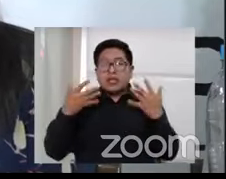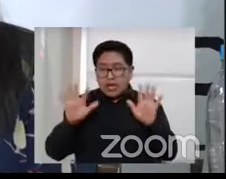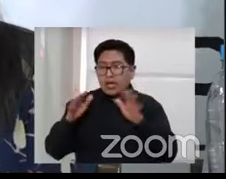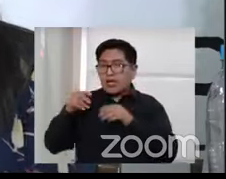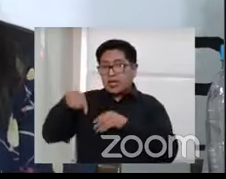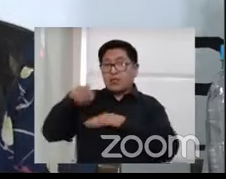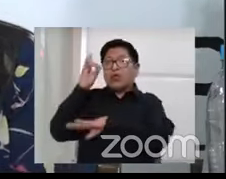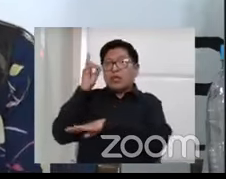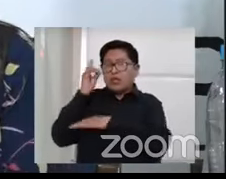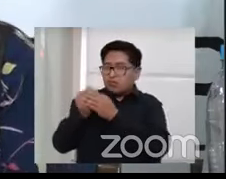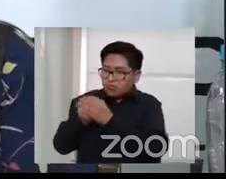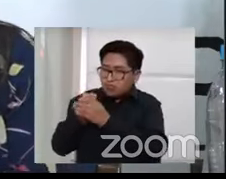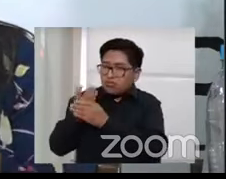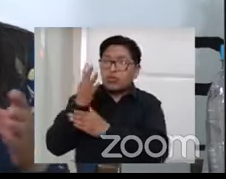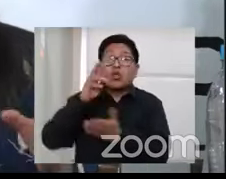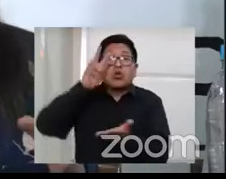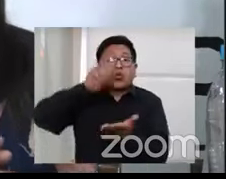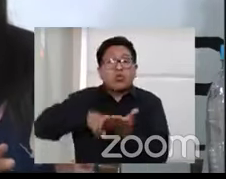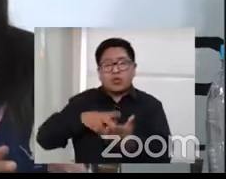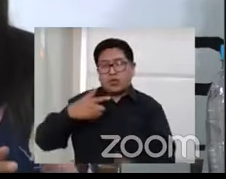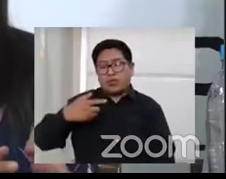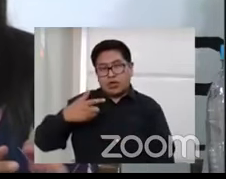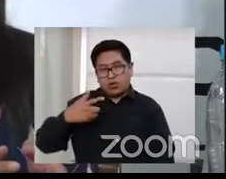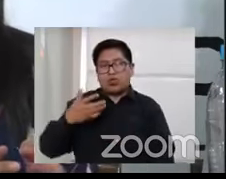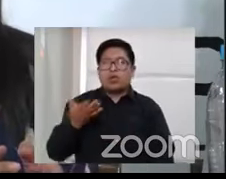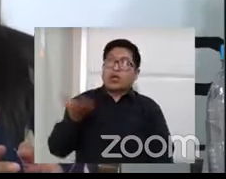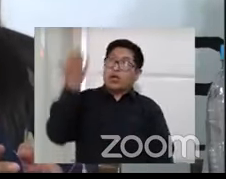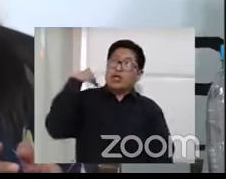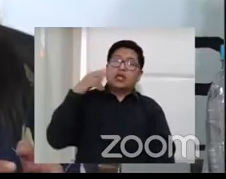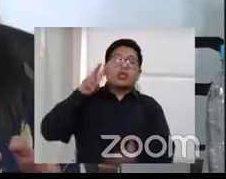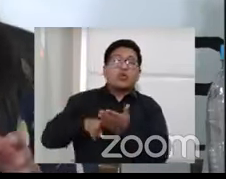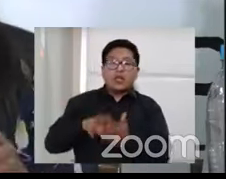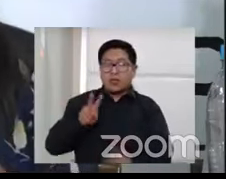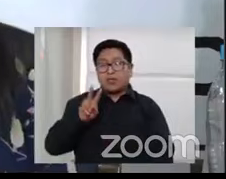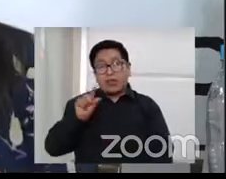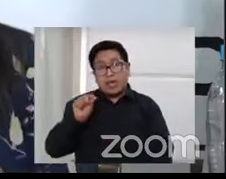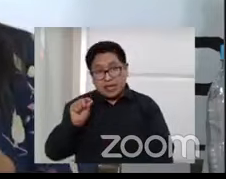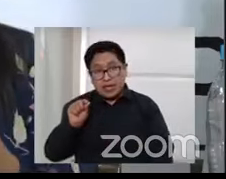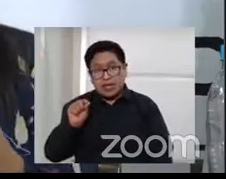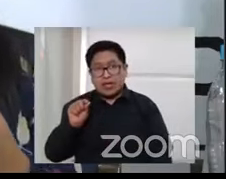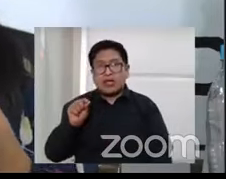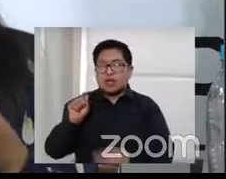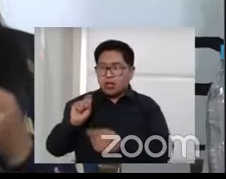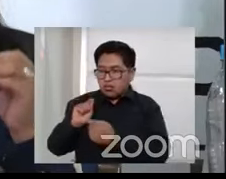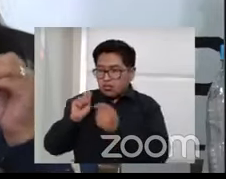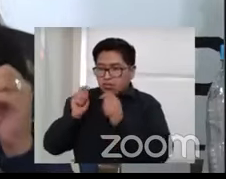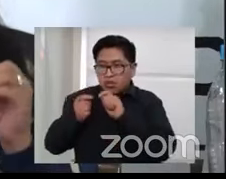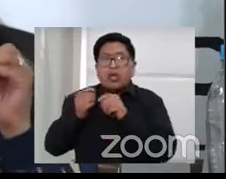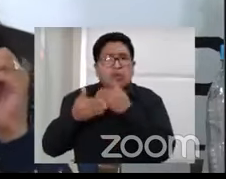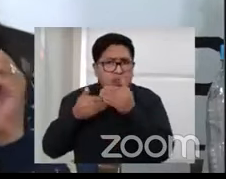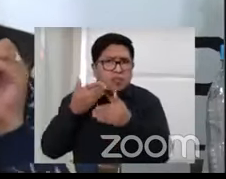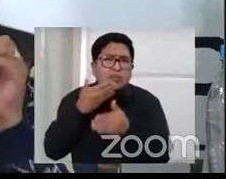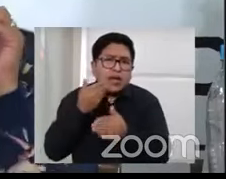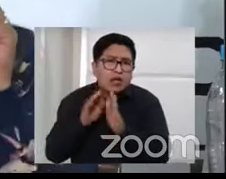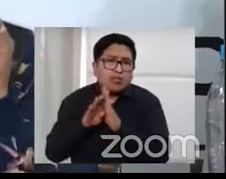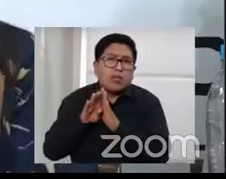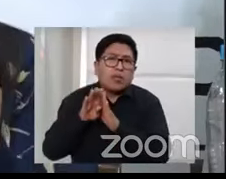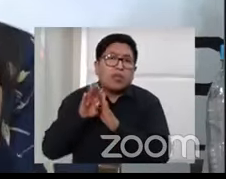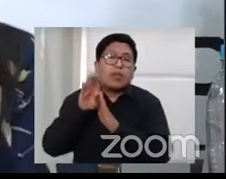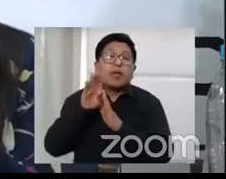estado el 2021 en relación al 2020 en cuanto a educación es importante considerar políticas o programas